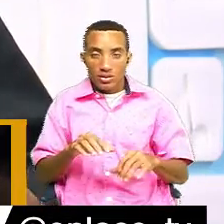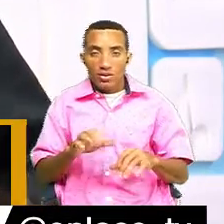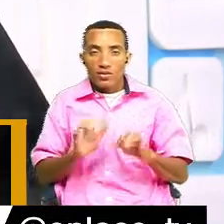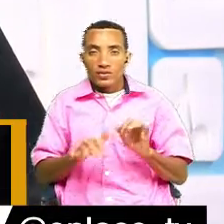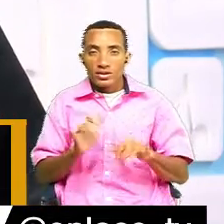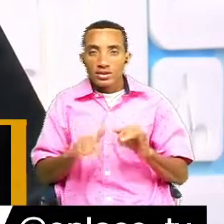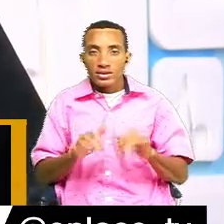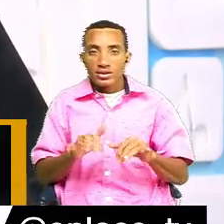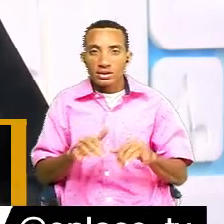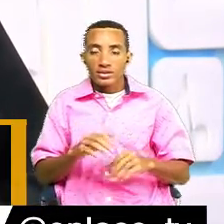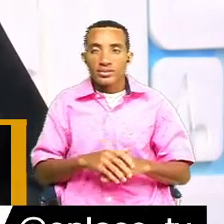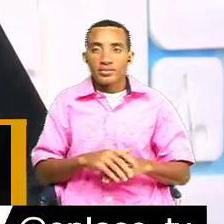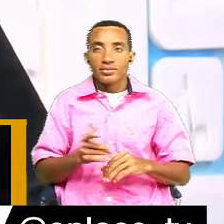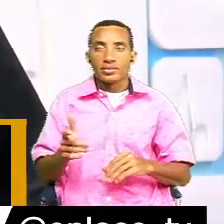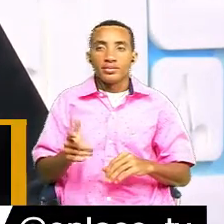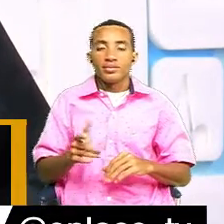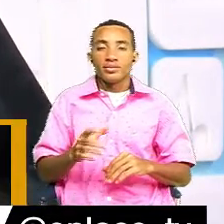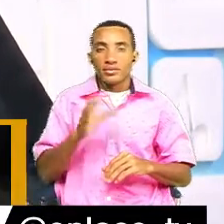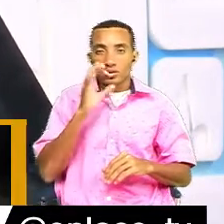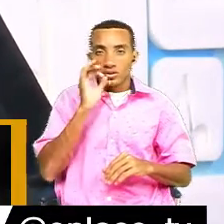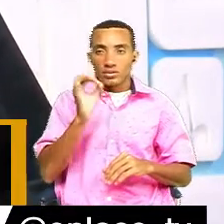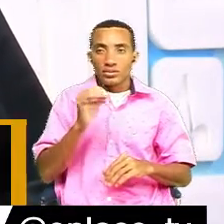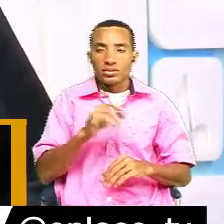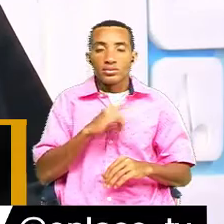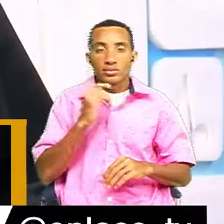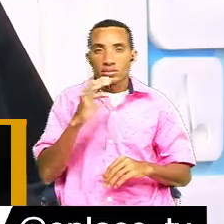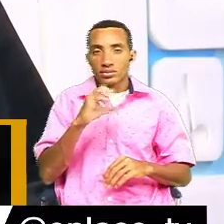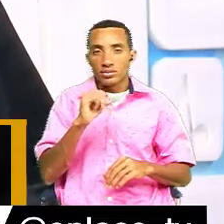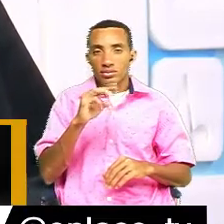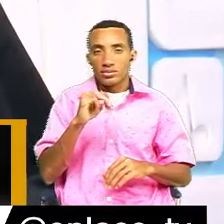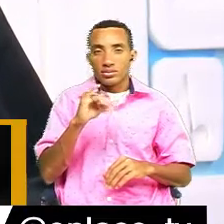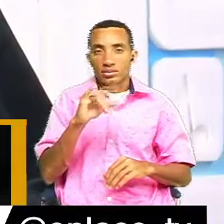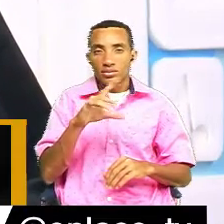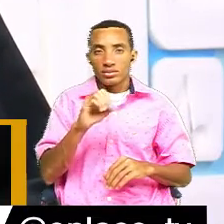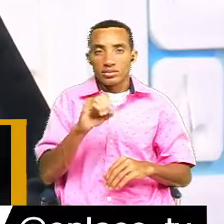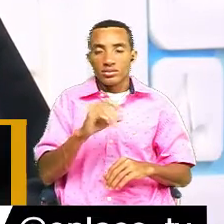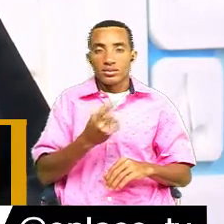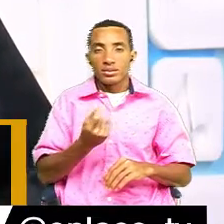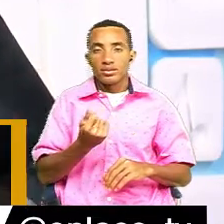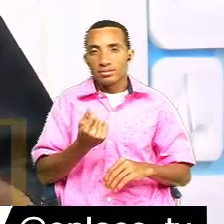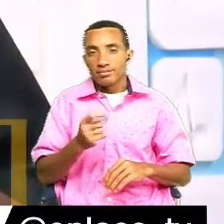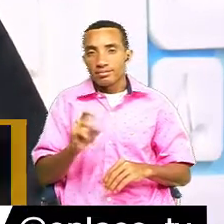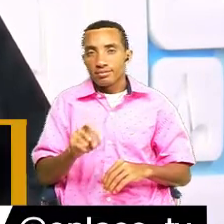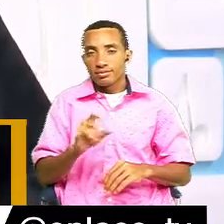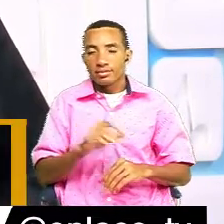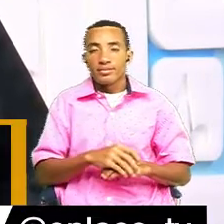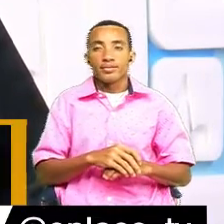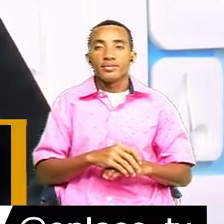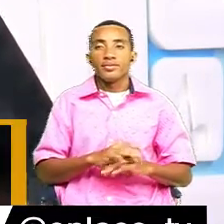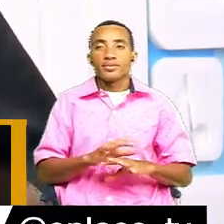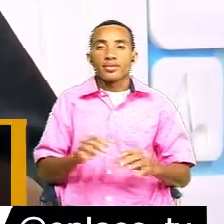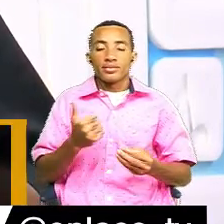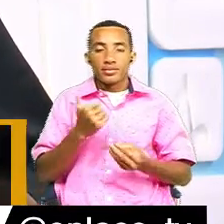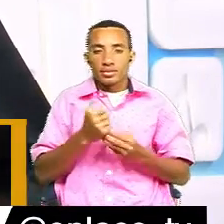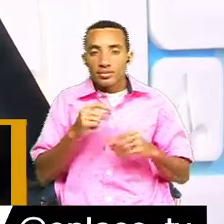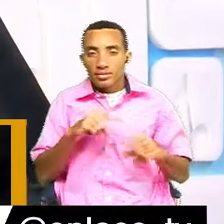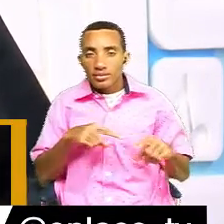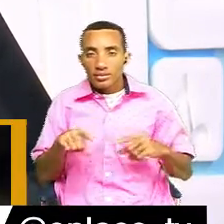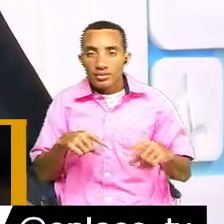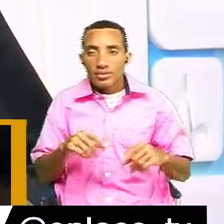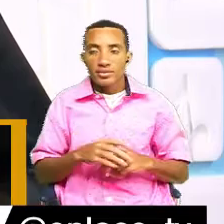ente administrativo en cabeza de Monseñor Camilo, necesita de recursos económicos para poder funcionar y administrar.